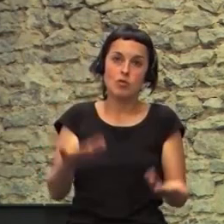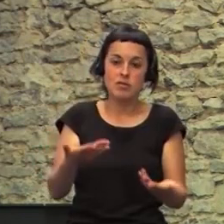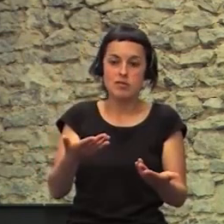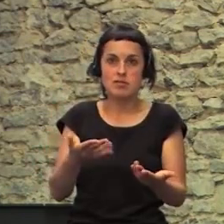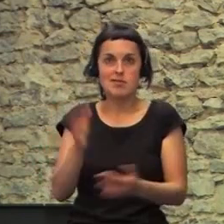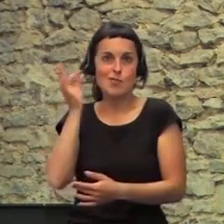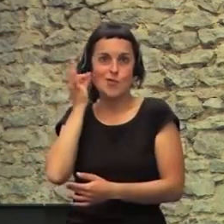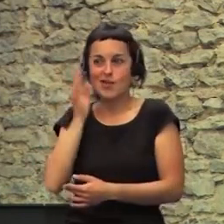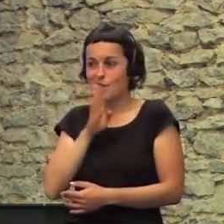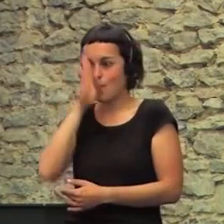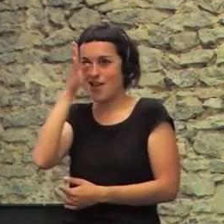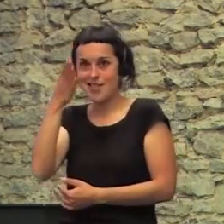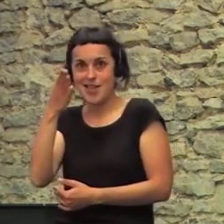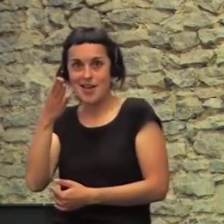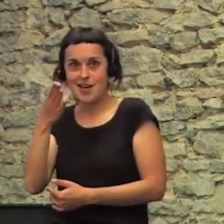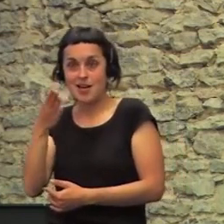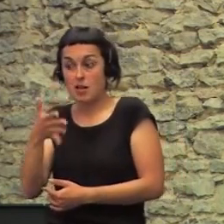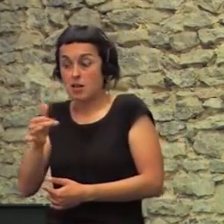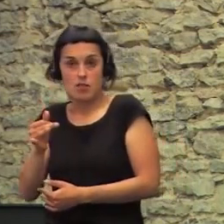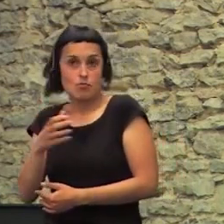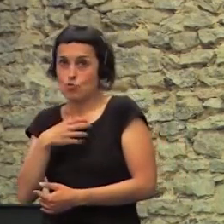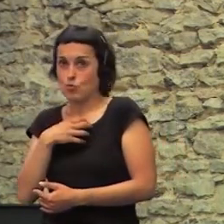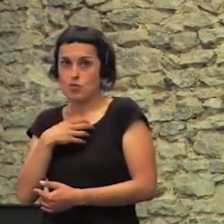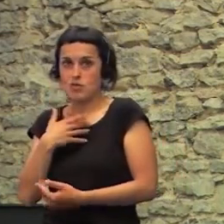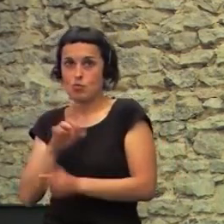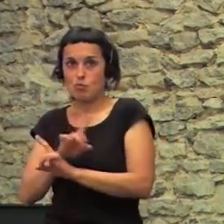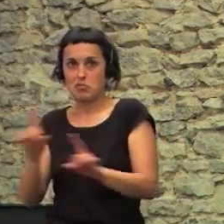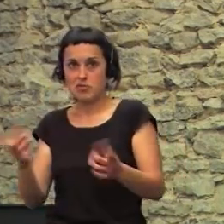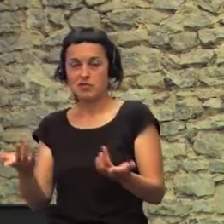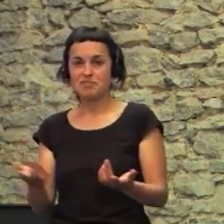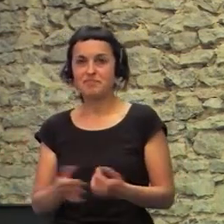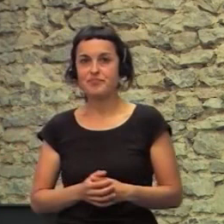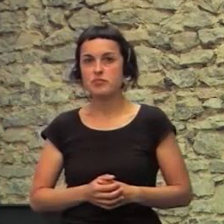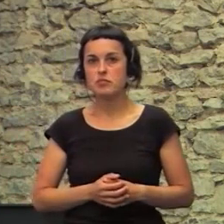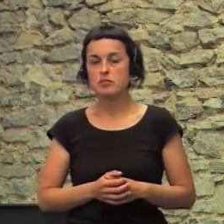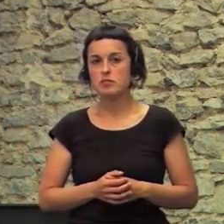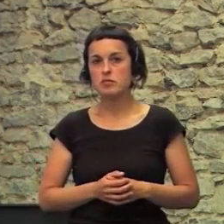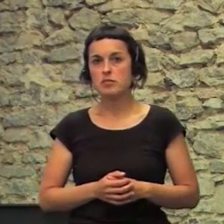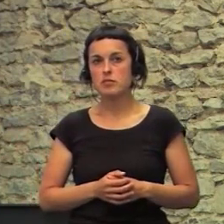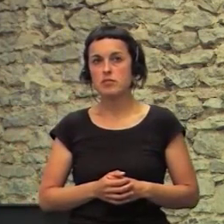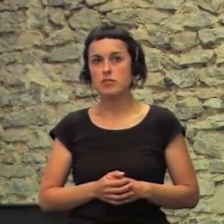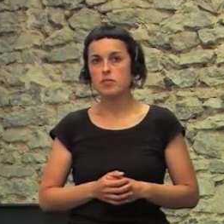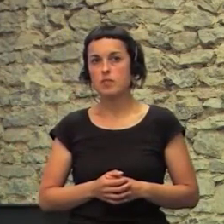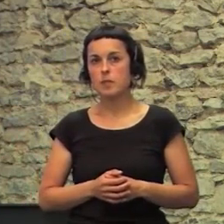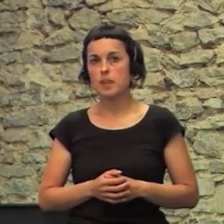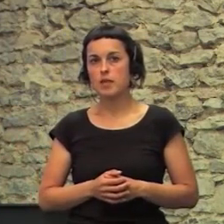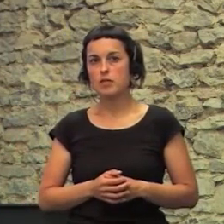ni por ningún tipo de estas cosas, ¿no? Bueno, hay muchas